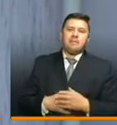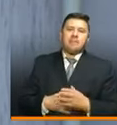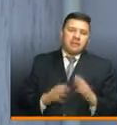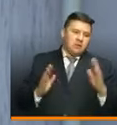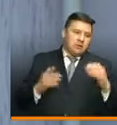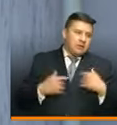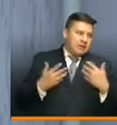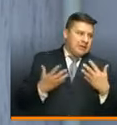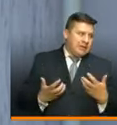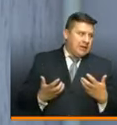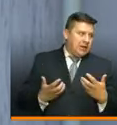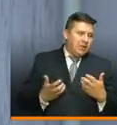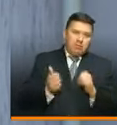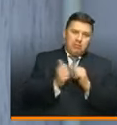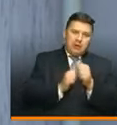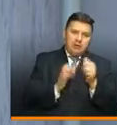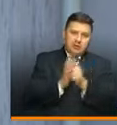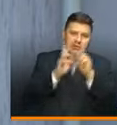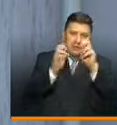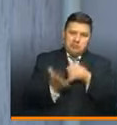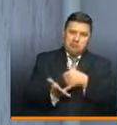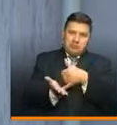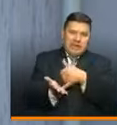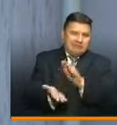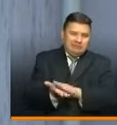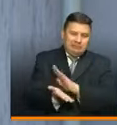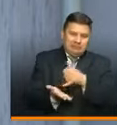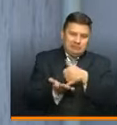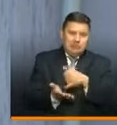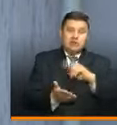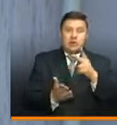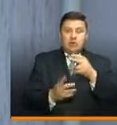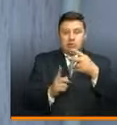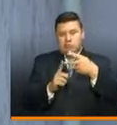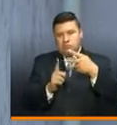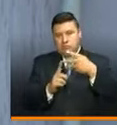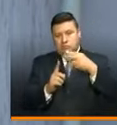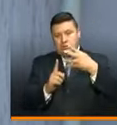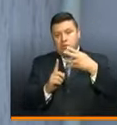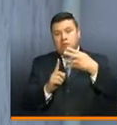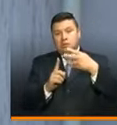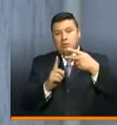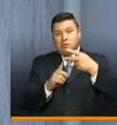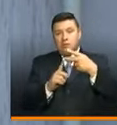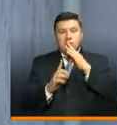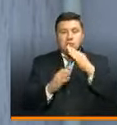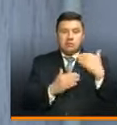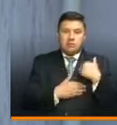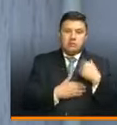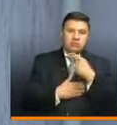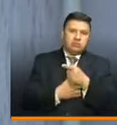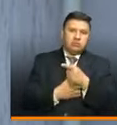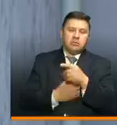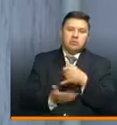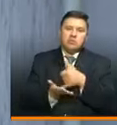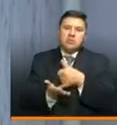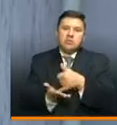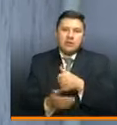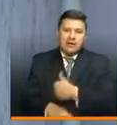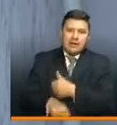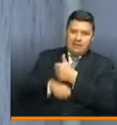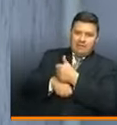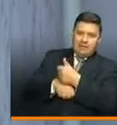Nada, yo quisiera pasar con esto a la premiación del segundo lugar. El segundo lugar le correspondería premiarlo a mi